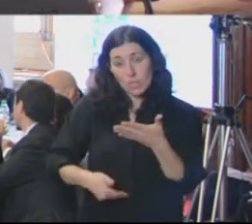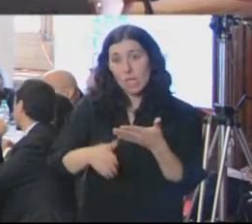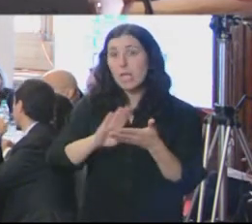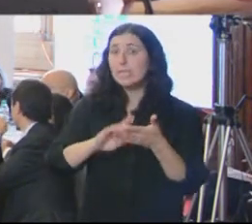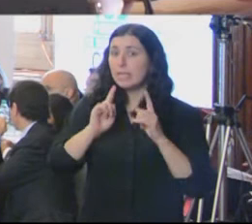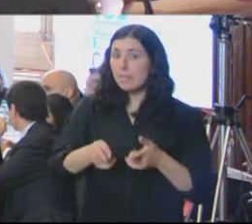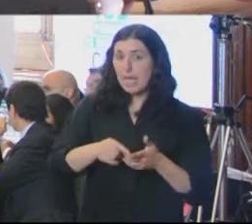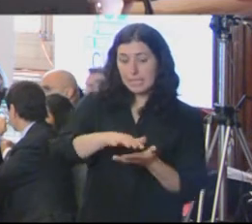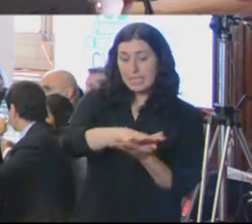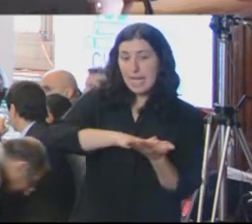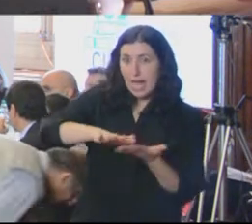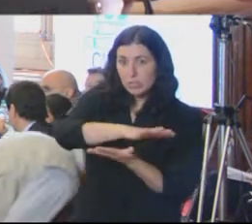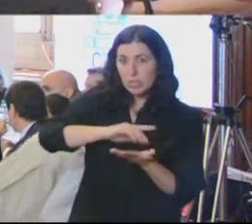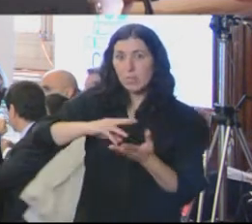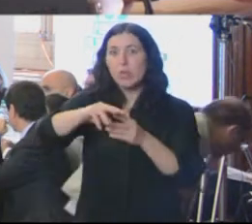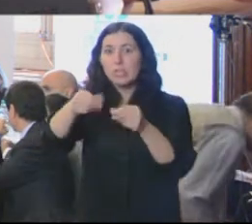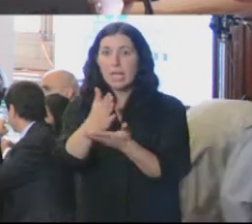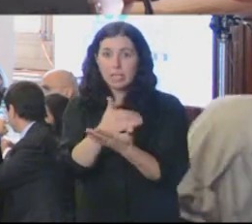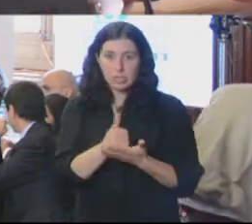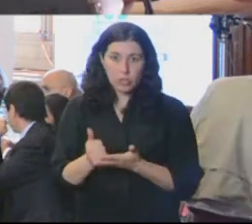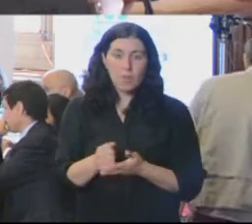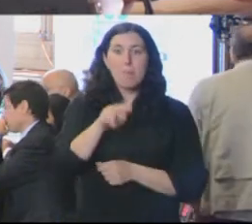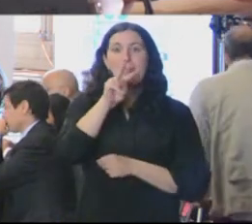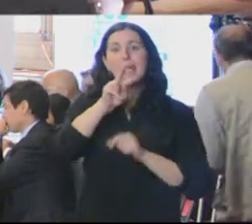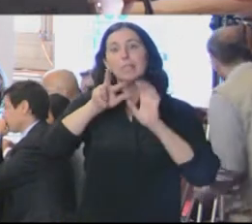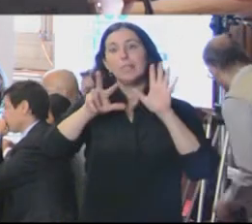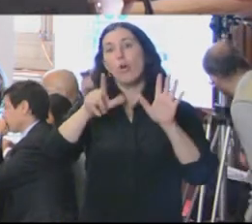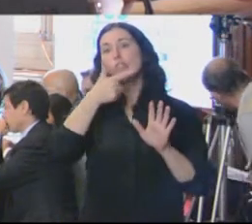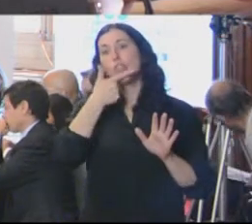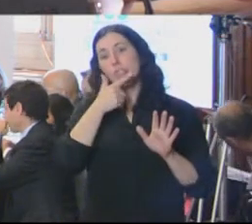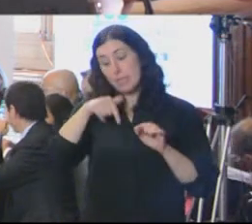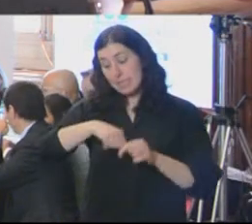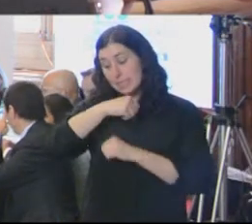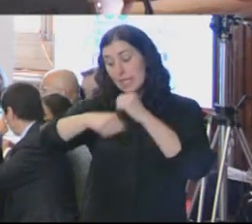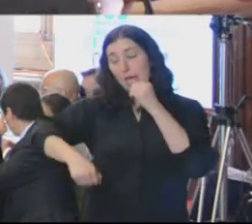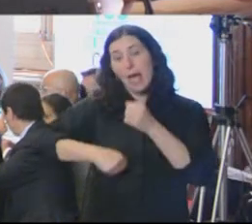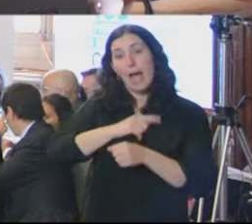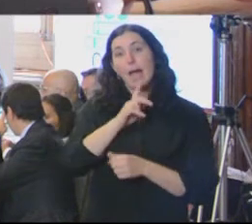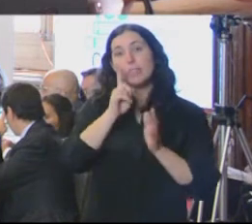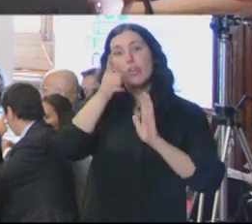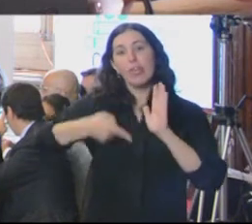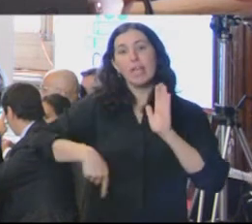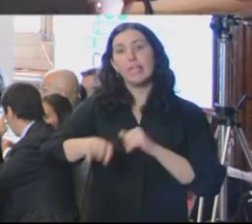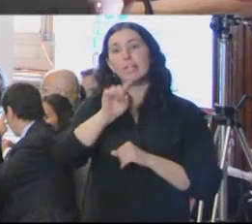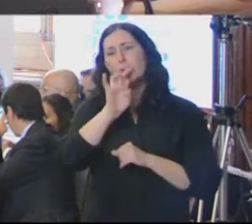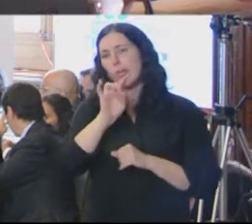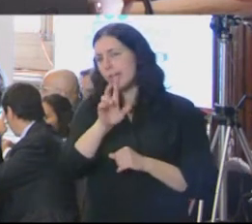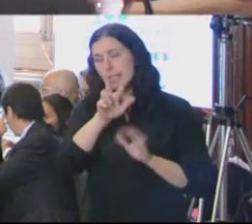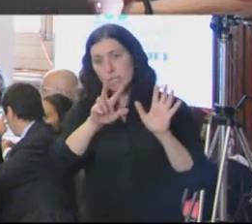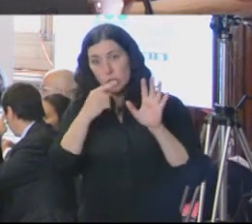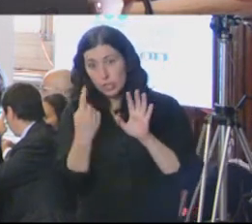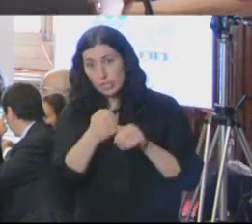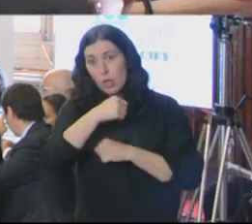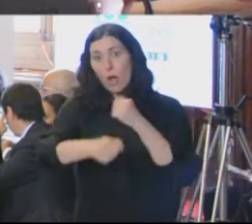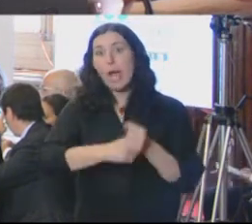como territorial. El 28 de septiembre de este año fue proferida mediante decreto 1581 de 2017